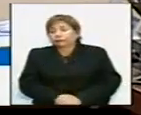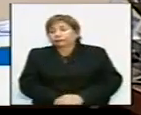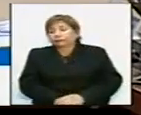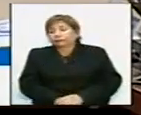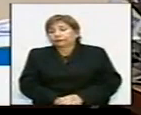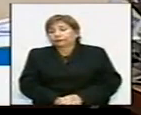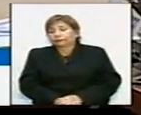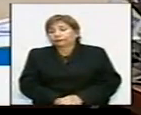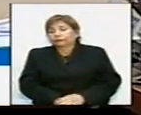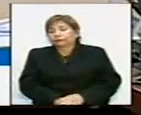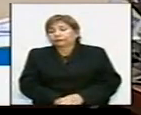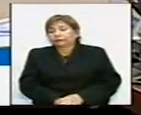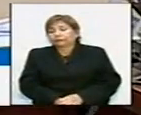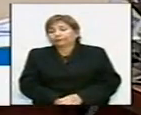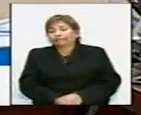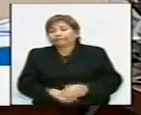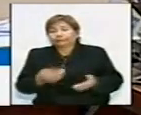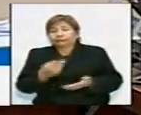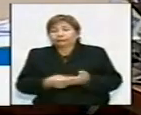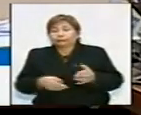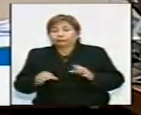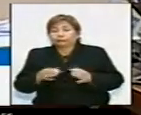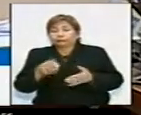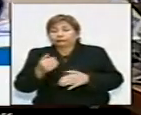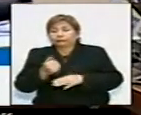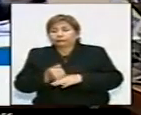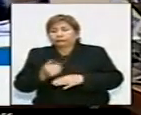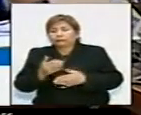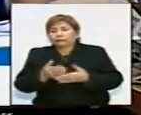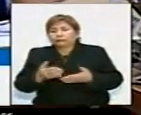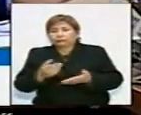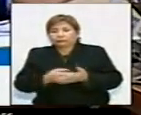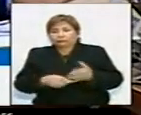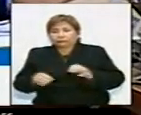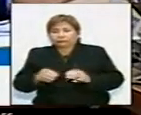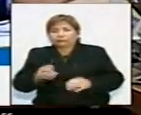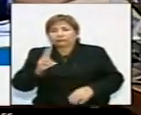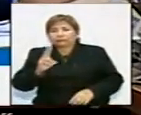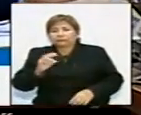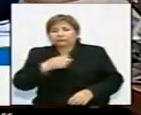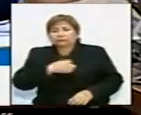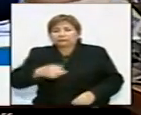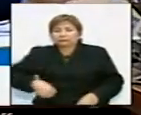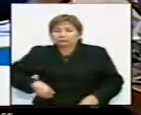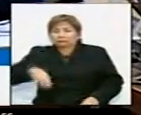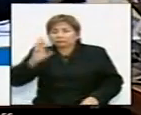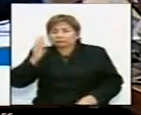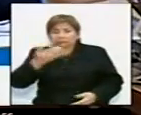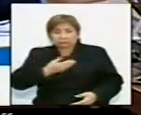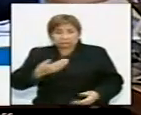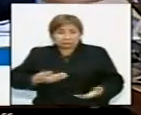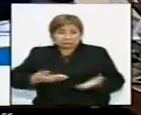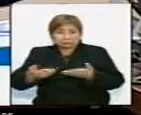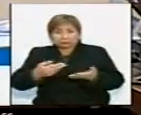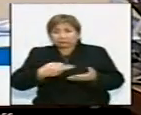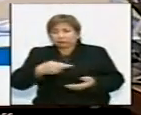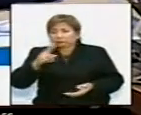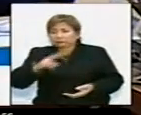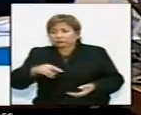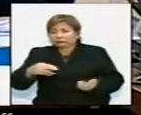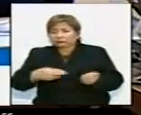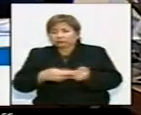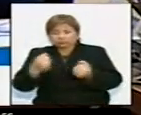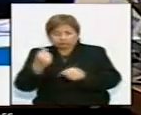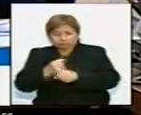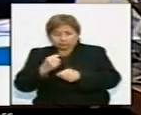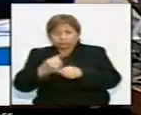Entonces, presidenta, creo que acá hay una mea culpabilidad, porque ¿qué es lo que hace el señor Vizcarra? Levanta la mano a quién, a los gobernadores regionales, porque trabajan en